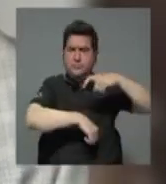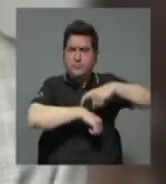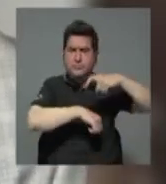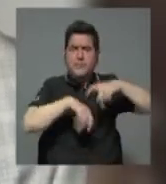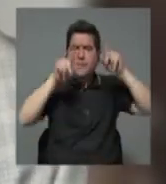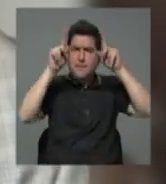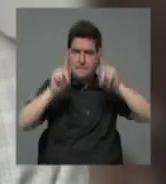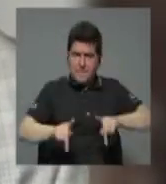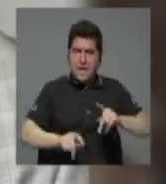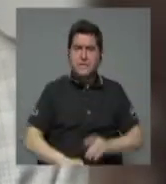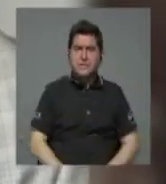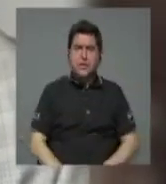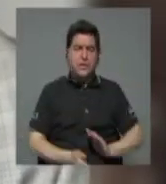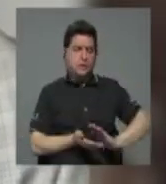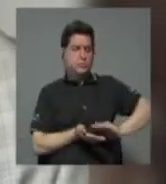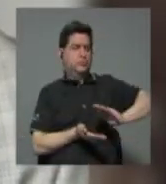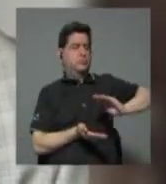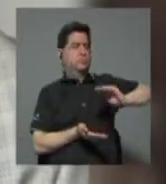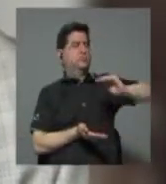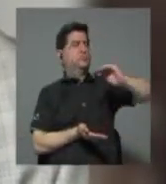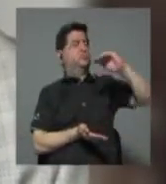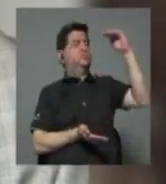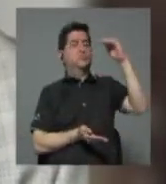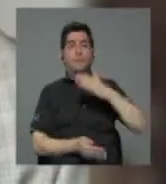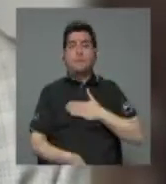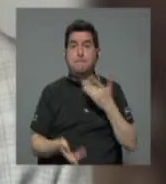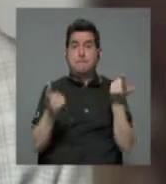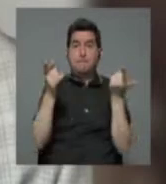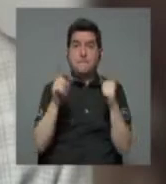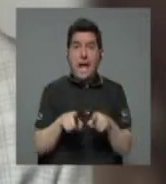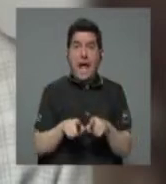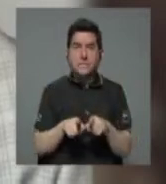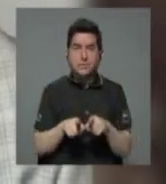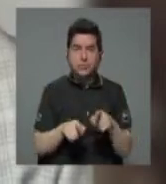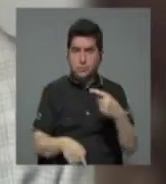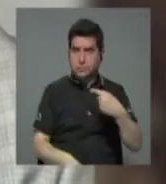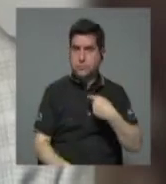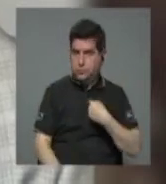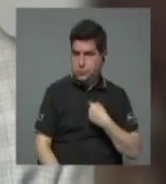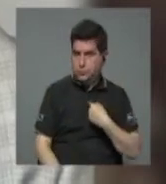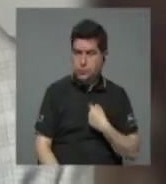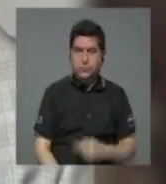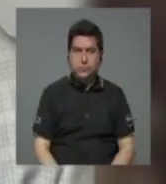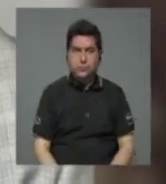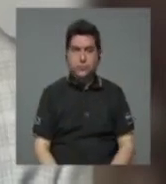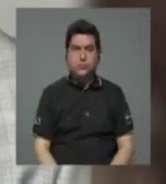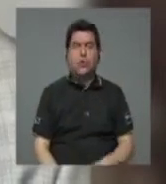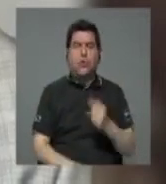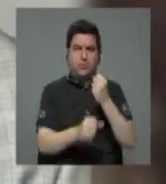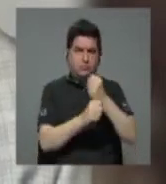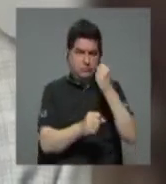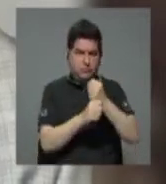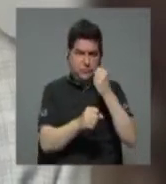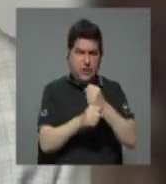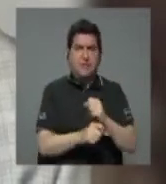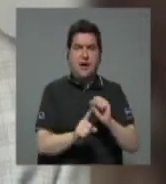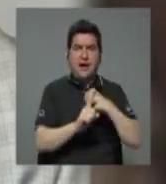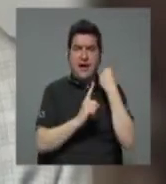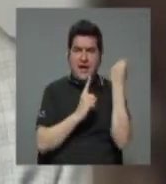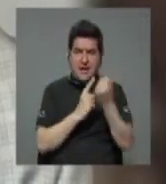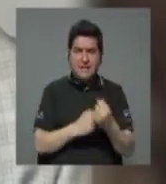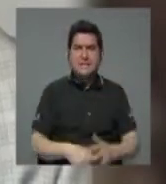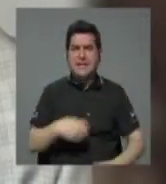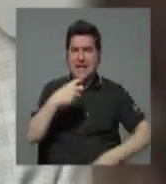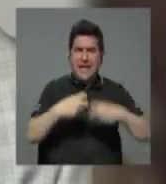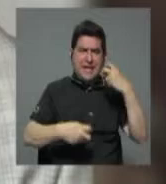hemos logrado acumular. En mi caso, me tocó salir al mercado laboral en medio de la